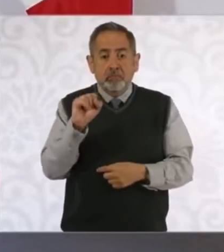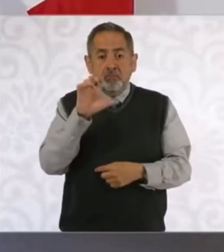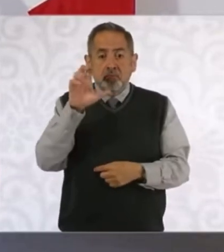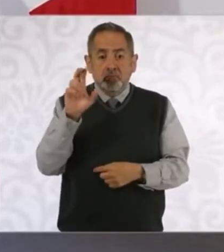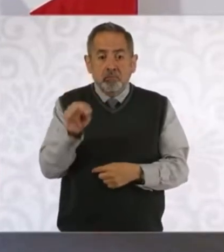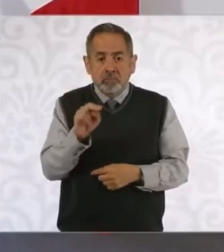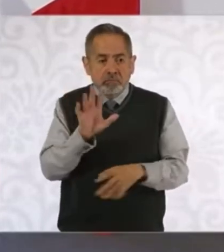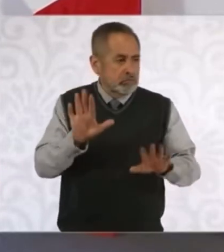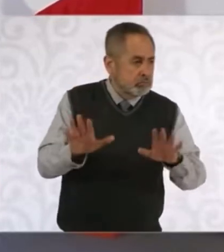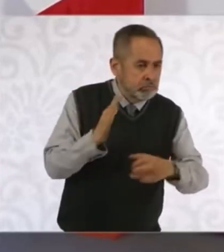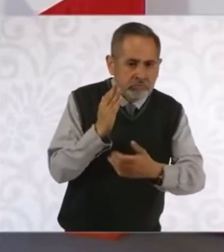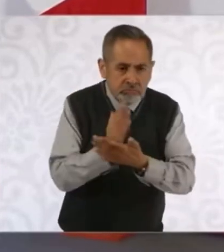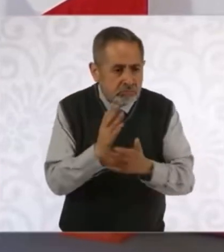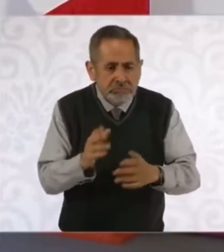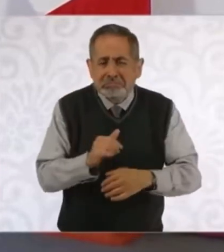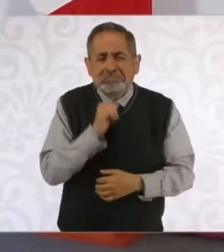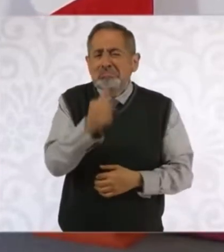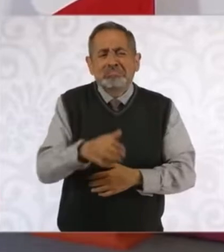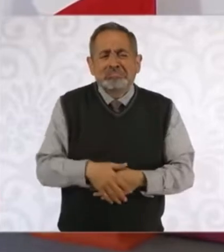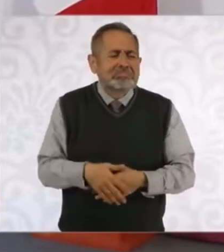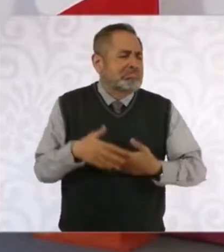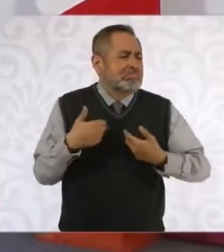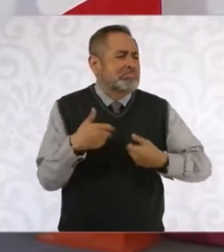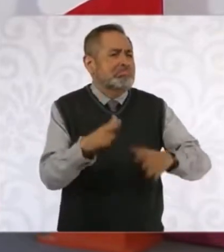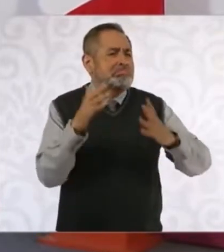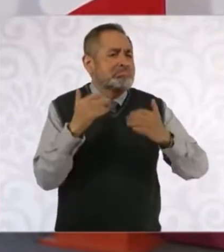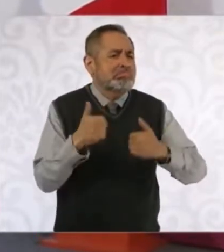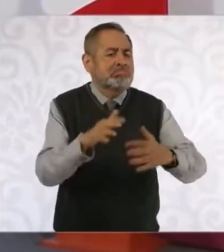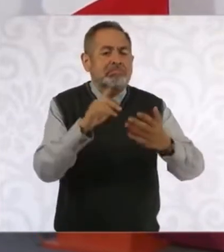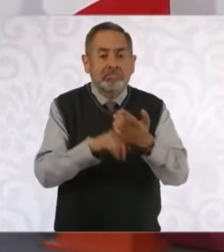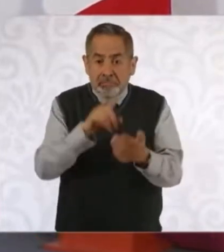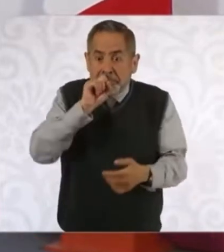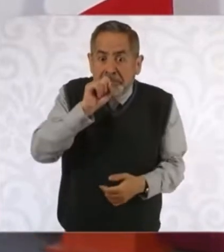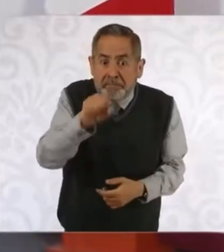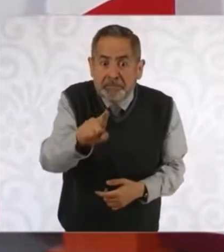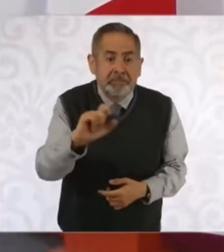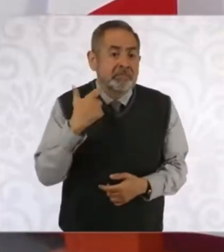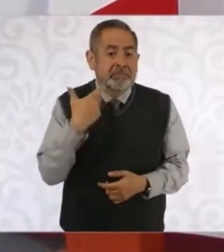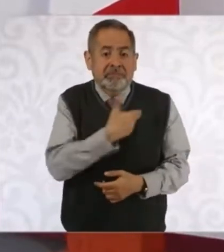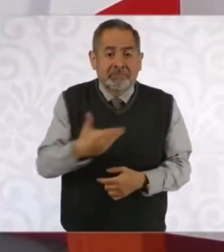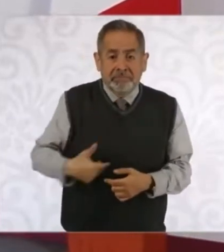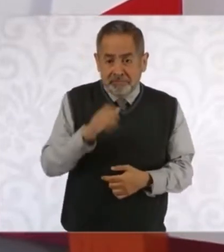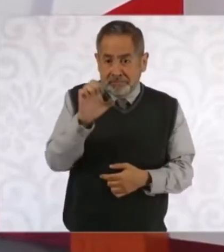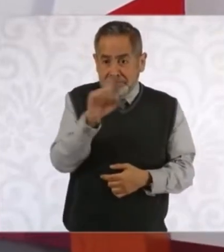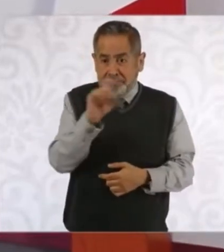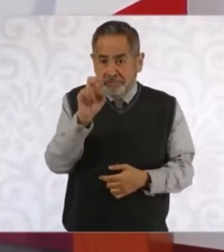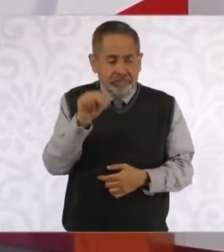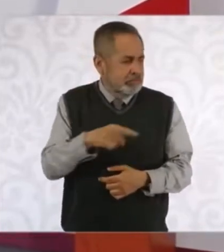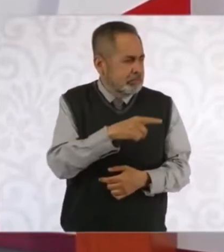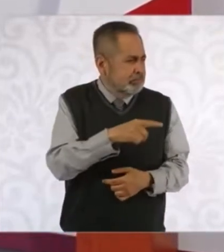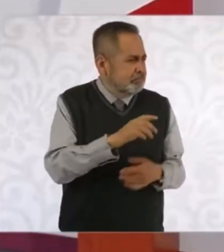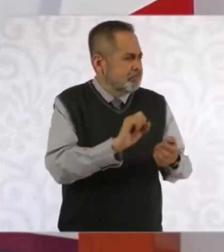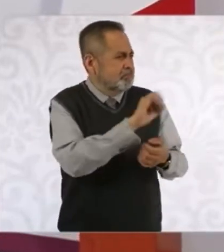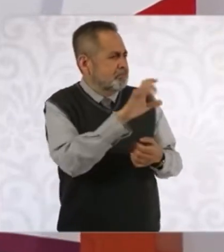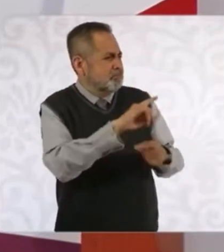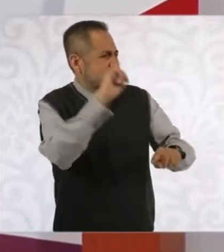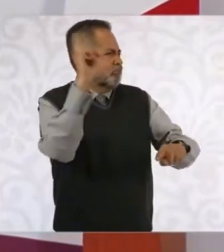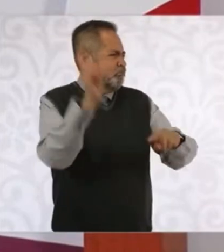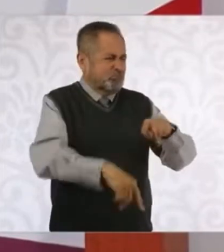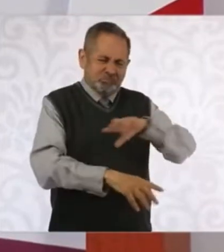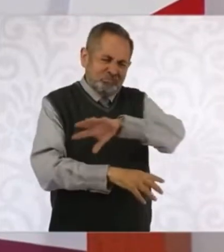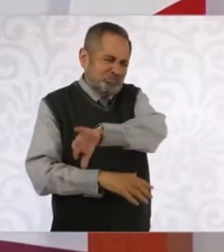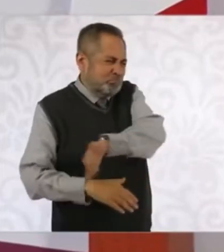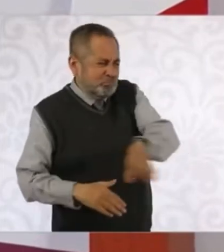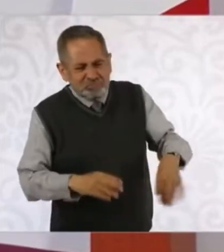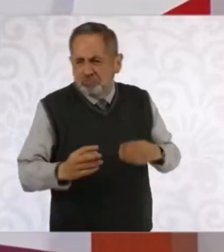El propio Zedillo modificó para que desapareciera la Corte que existía antes y se constituyera una nueva